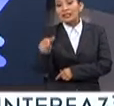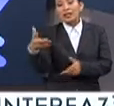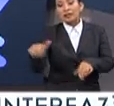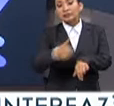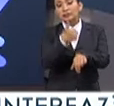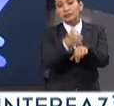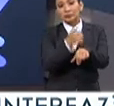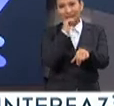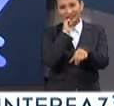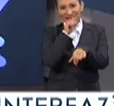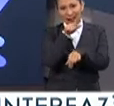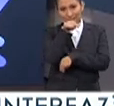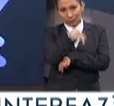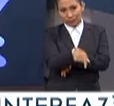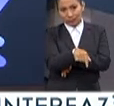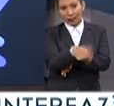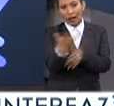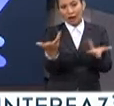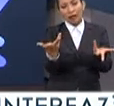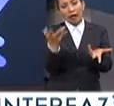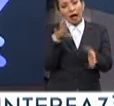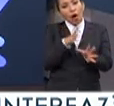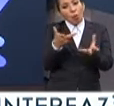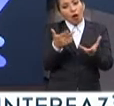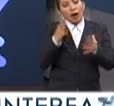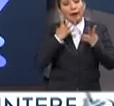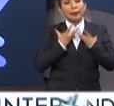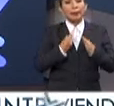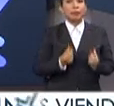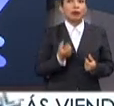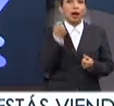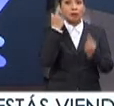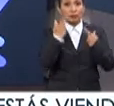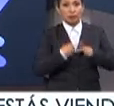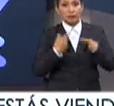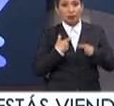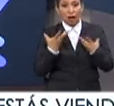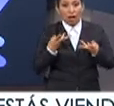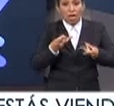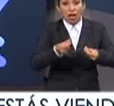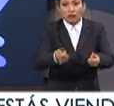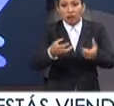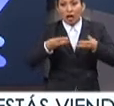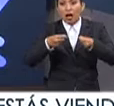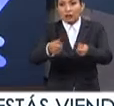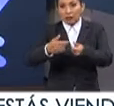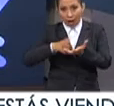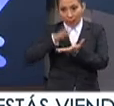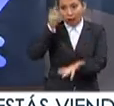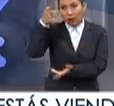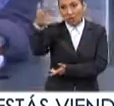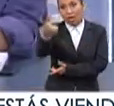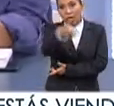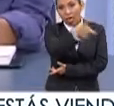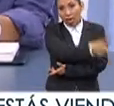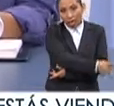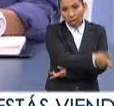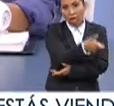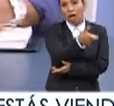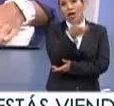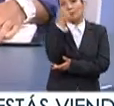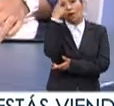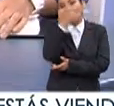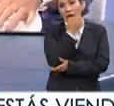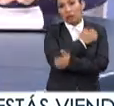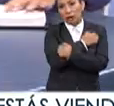además de digo cierto alivio para muchas personas que gastan gran parte de sus ingresos en